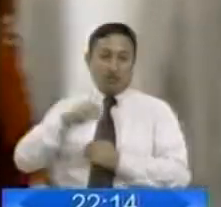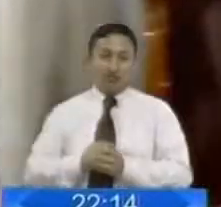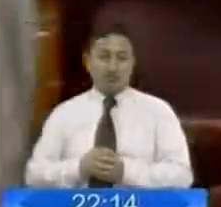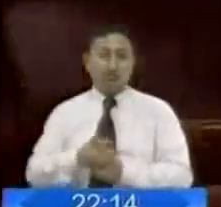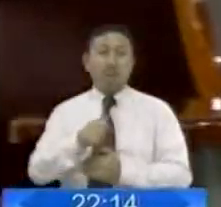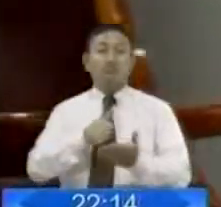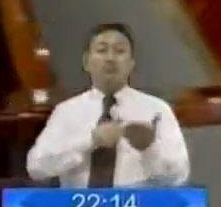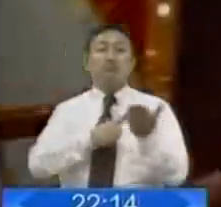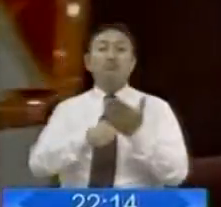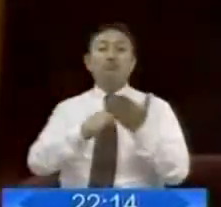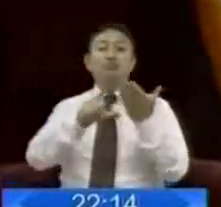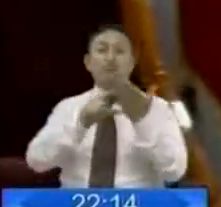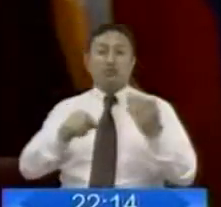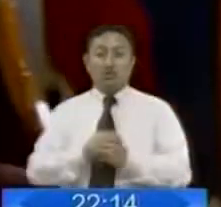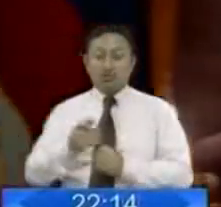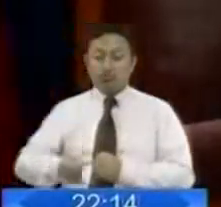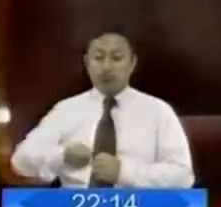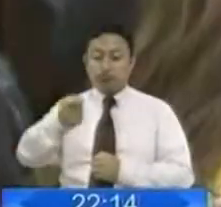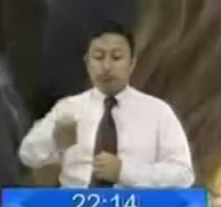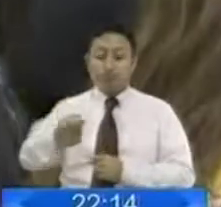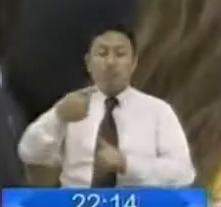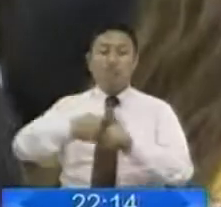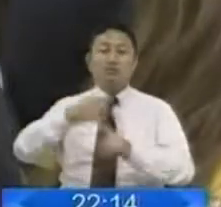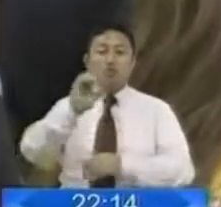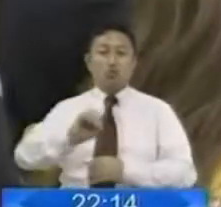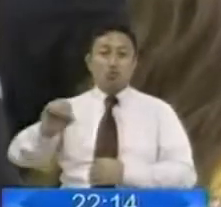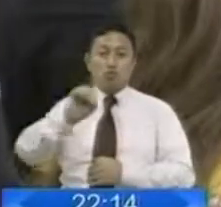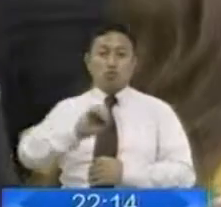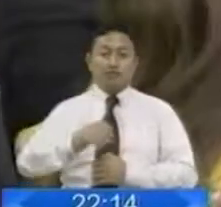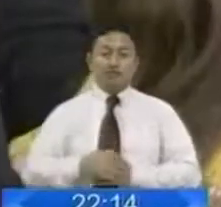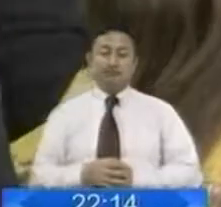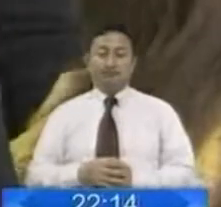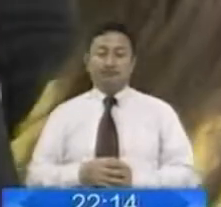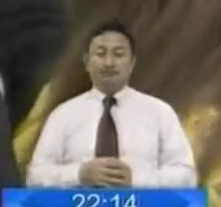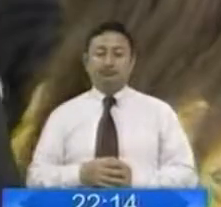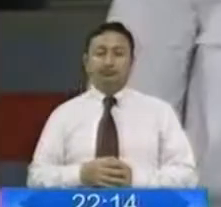por el Ministerio de Finanzas en el mes de octubre, informó Carolina Basante.